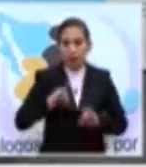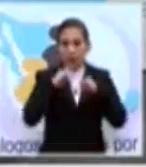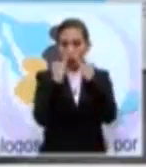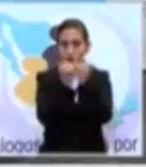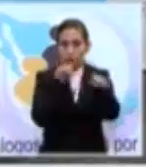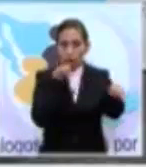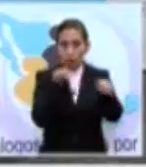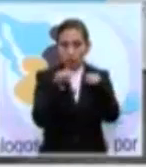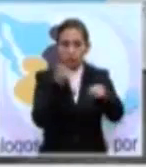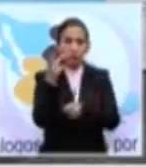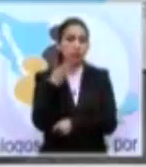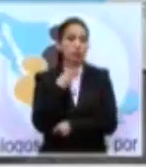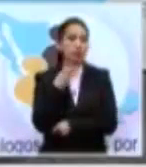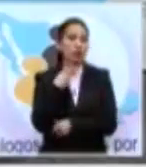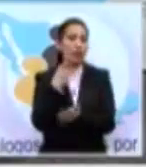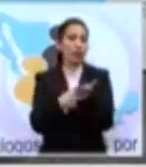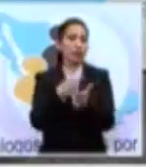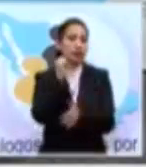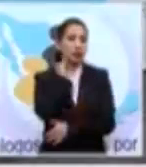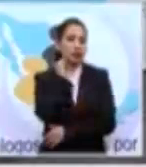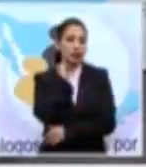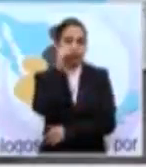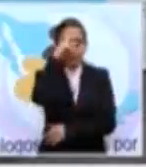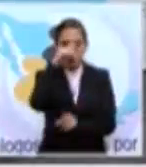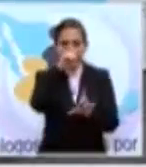Coordinación Política del Senado de la República.